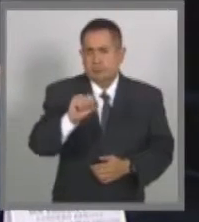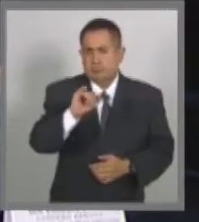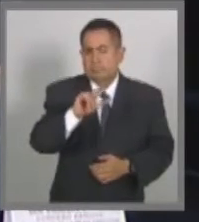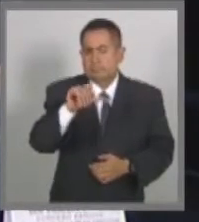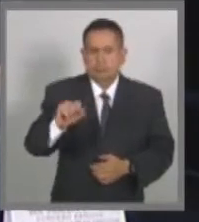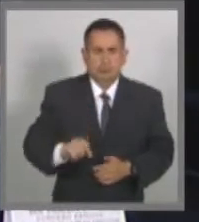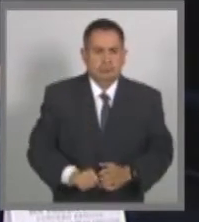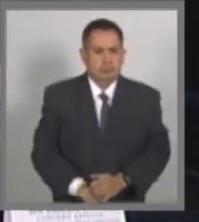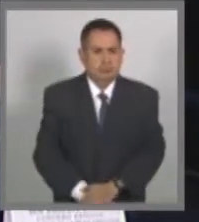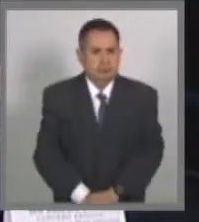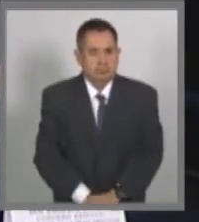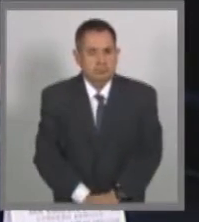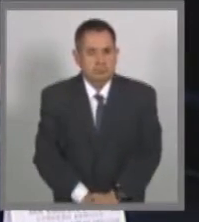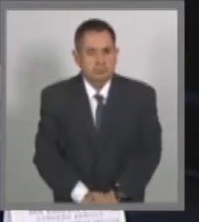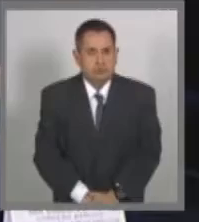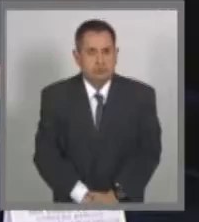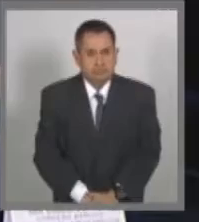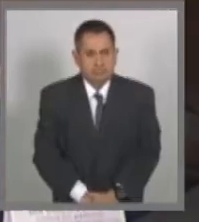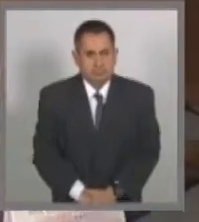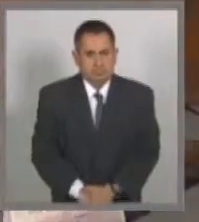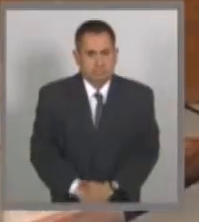Casillas.